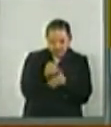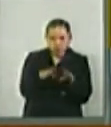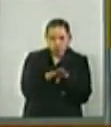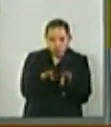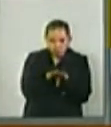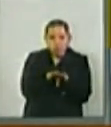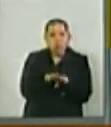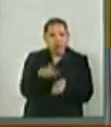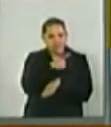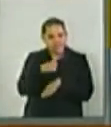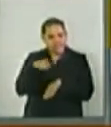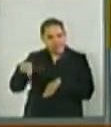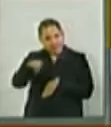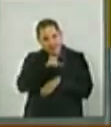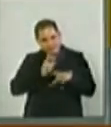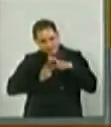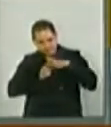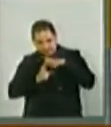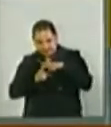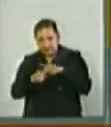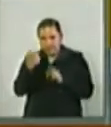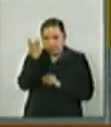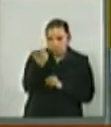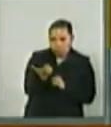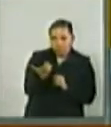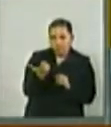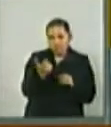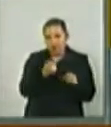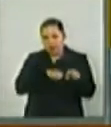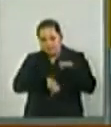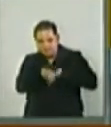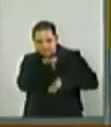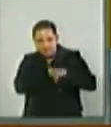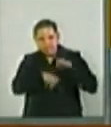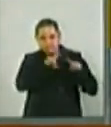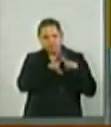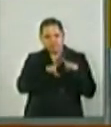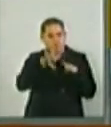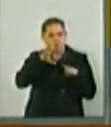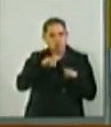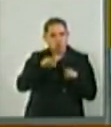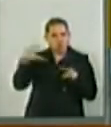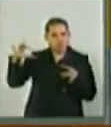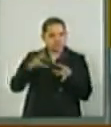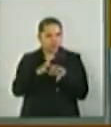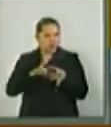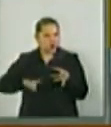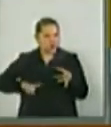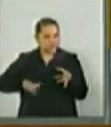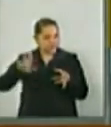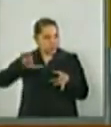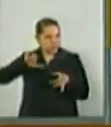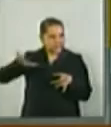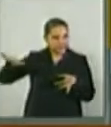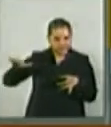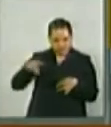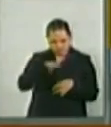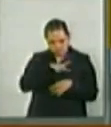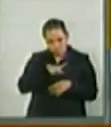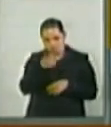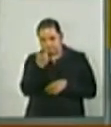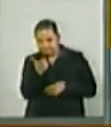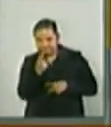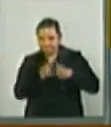racionalidad económica y empresarial y no a partir de las necesidades del gobierno en turno. Para